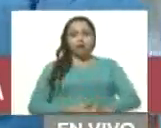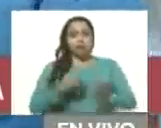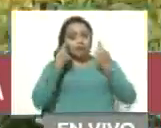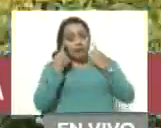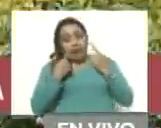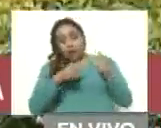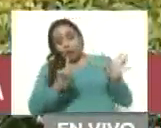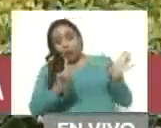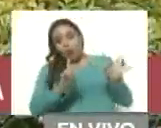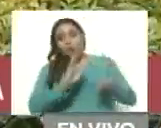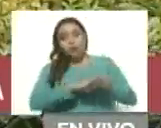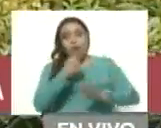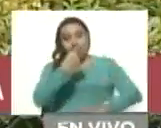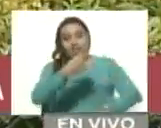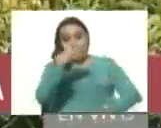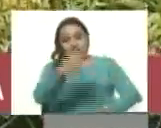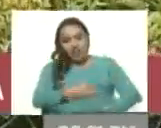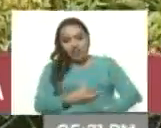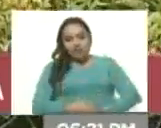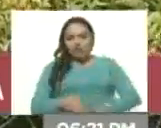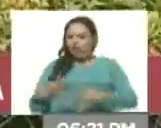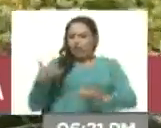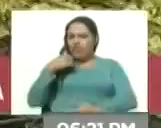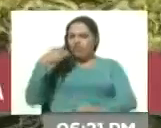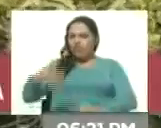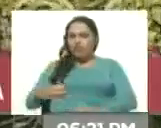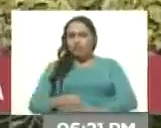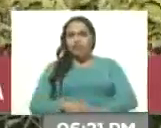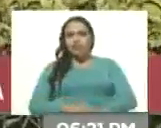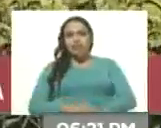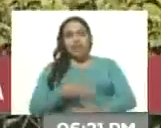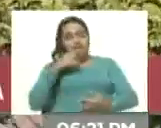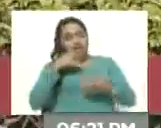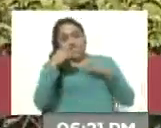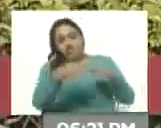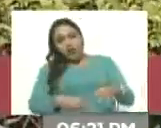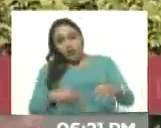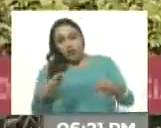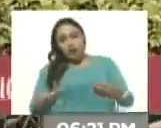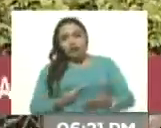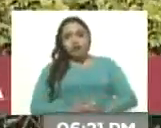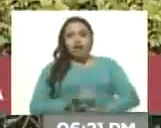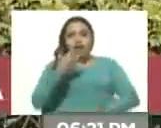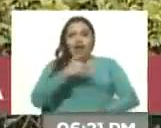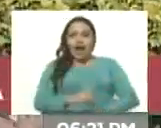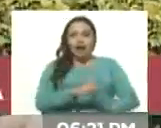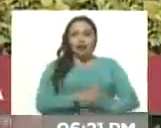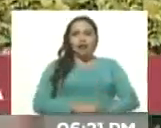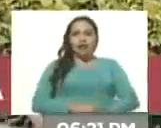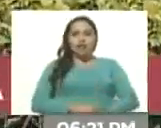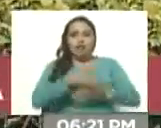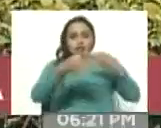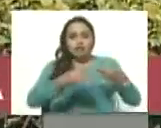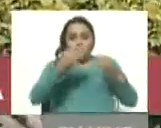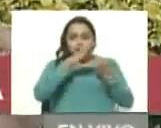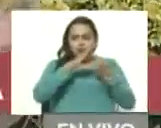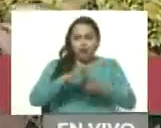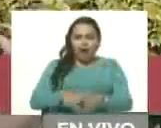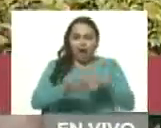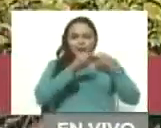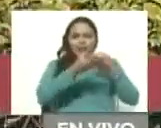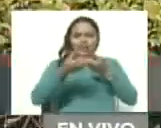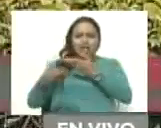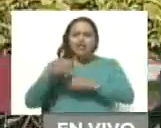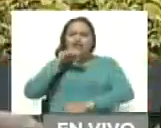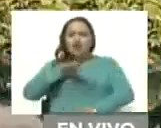porque dije verdad de verdad la verdad es que nos han tenido dominados nos cuentan la historia como ellos